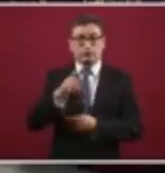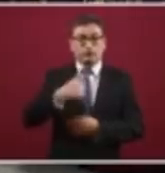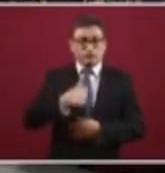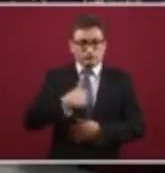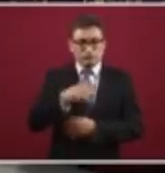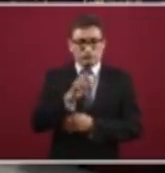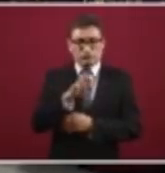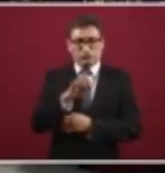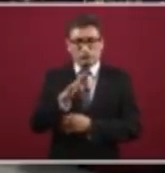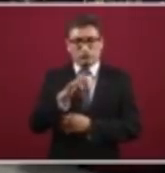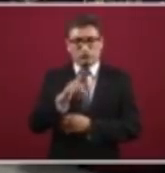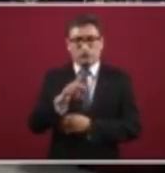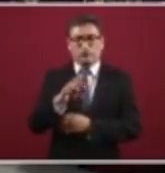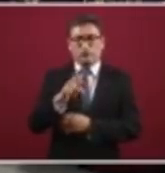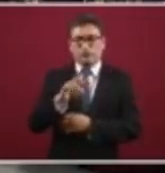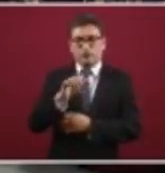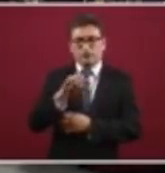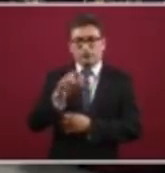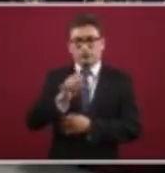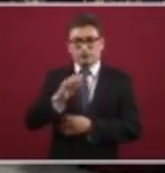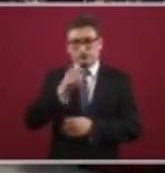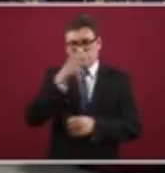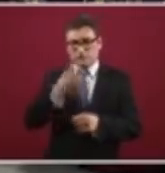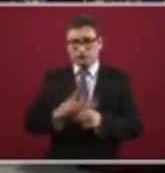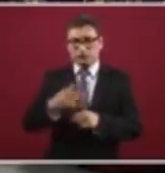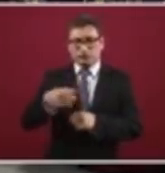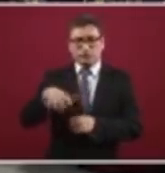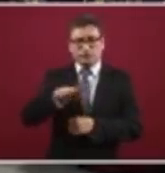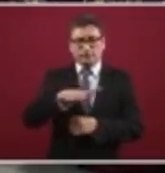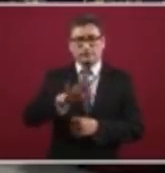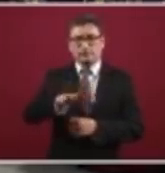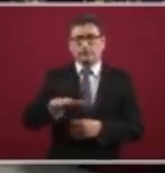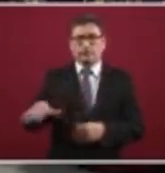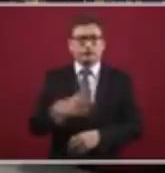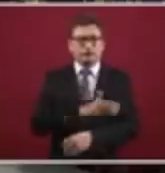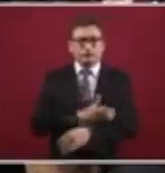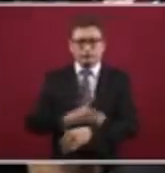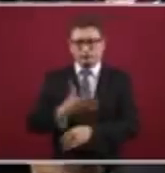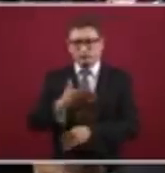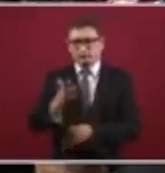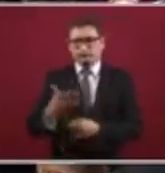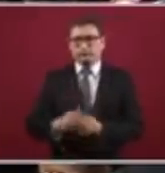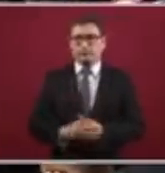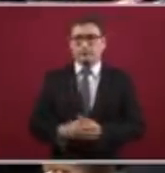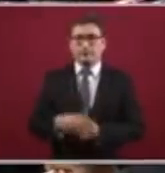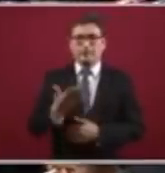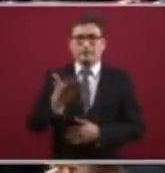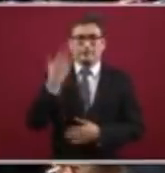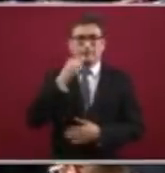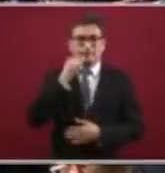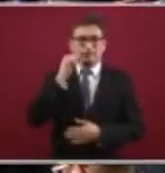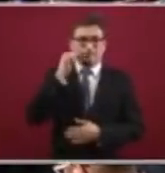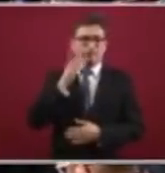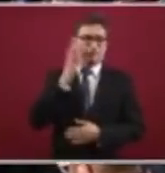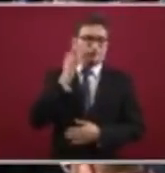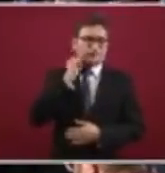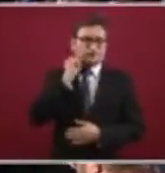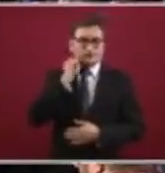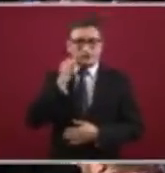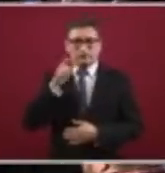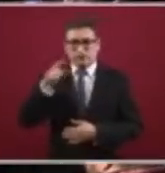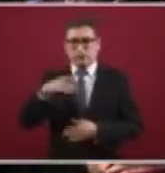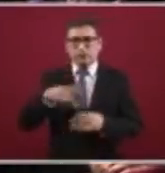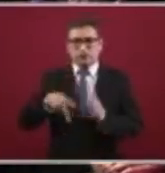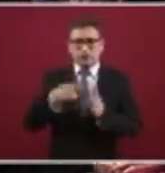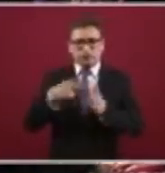imagen secreta el subsecretario fiscal compañeros ayer mencionado la repubblica se frenó una vez más la